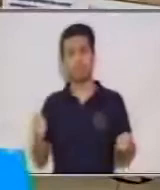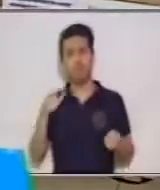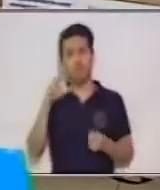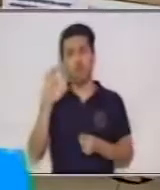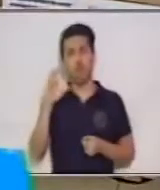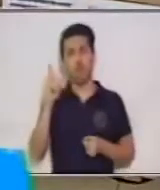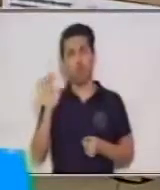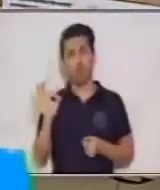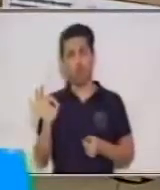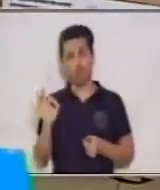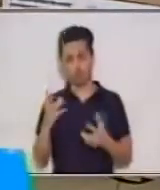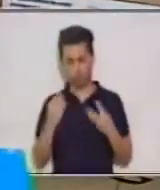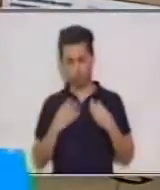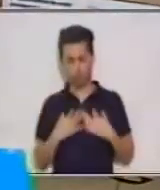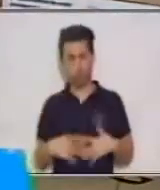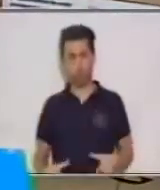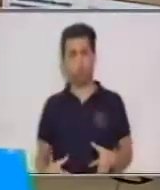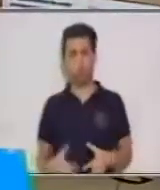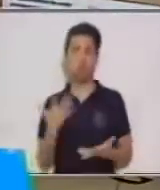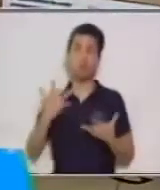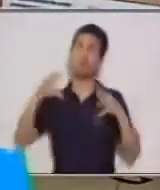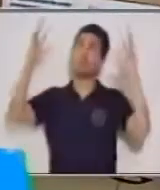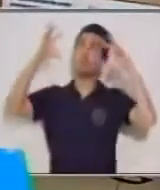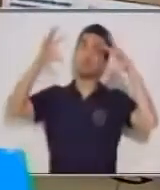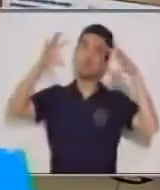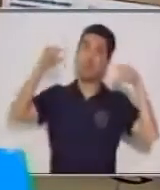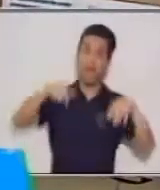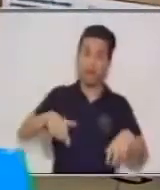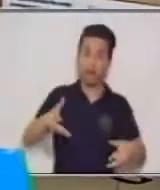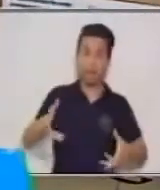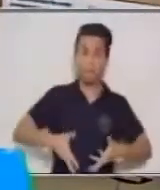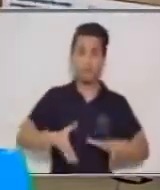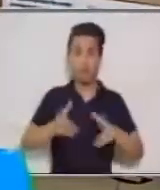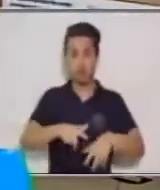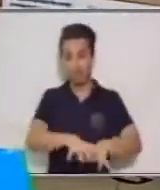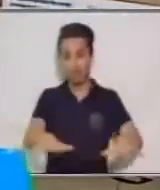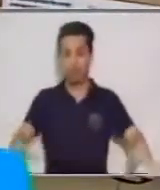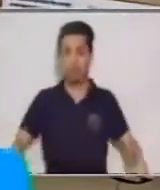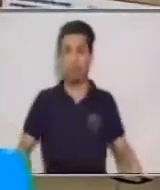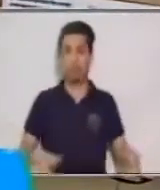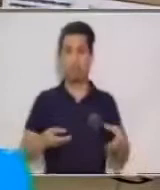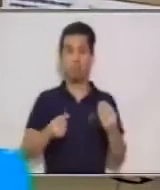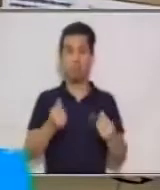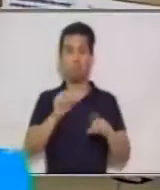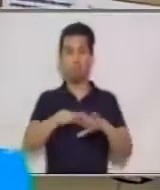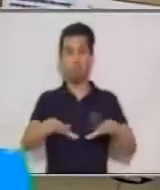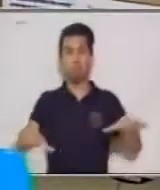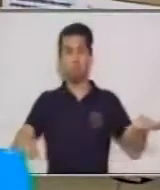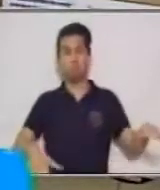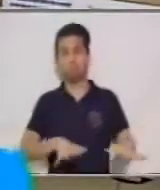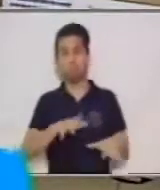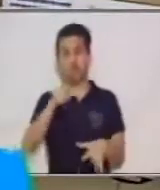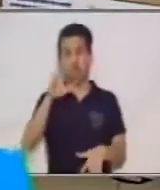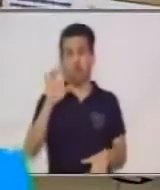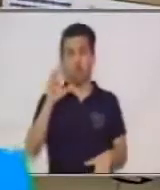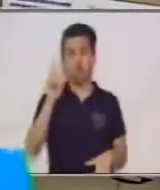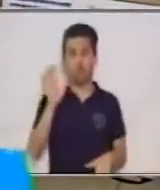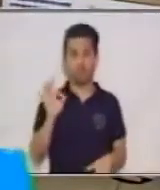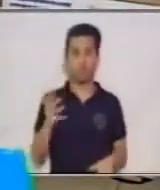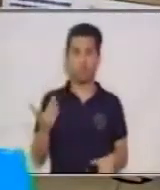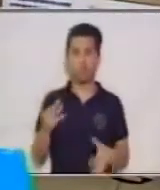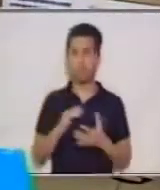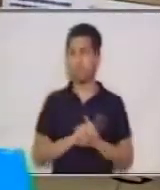que haya estado lloviendo y por eso él se enlodó. Que la cancha haya estado mal cuidada y que por eso haya habido lodo y lo haya